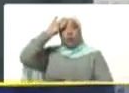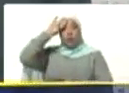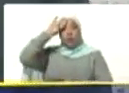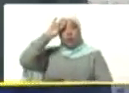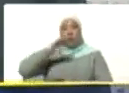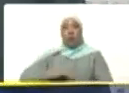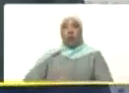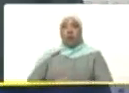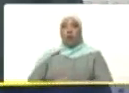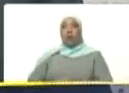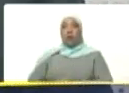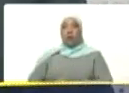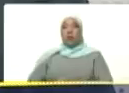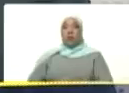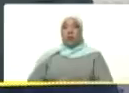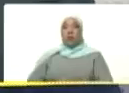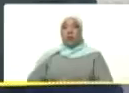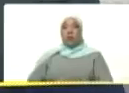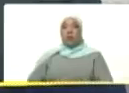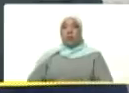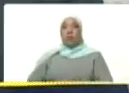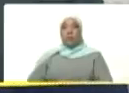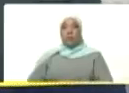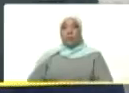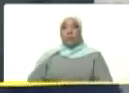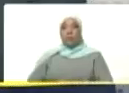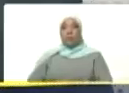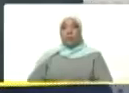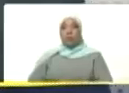del Poder Popular de la República de Cuba.